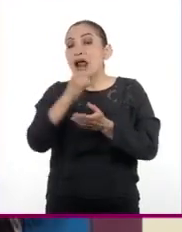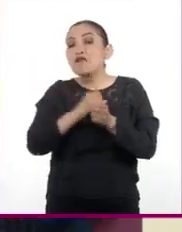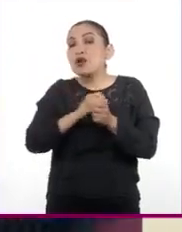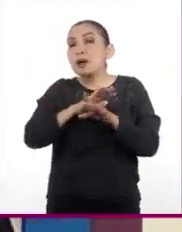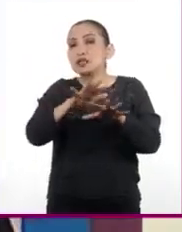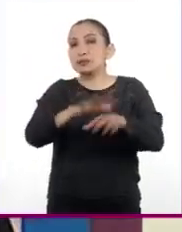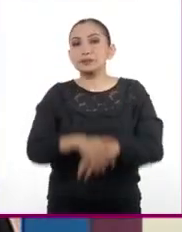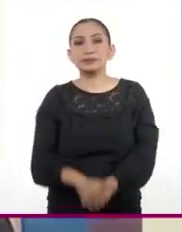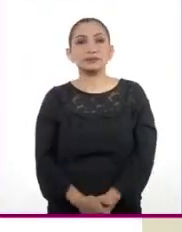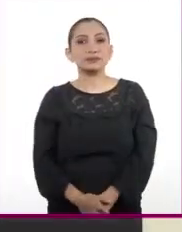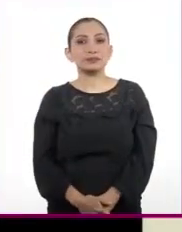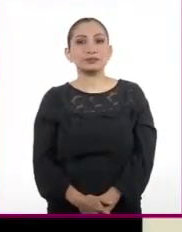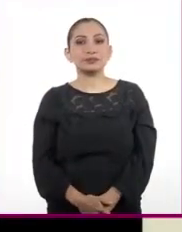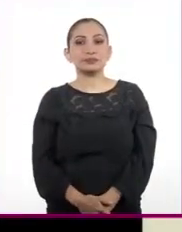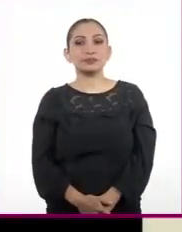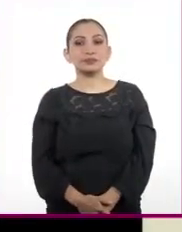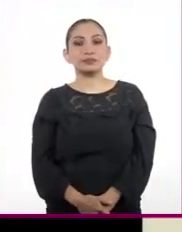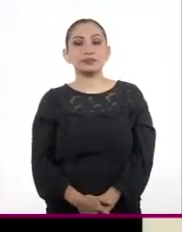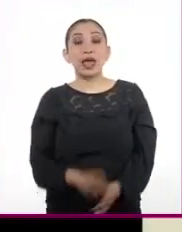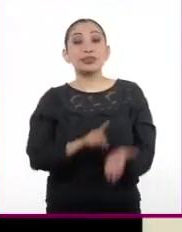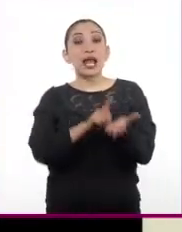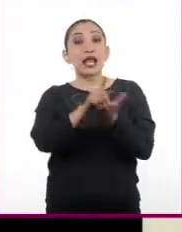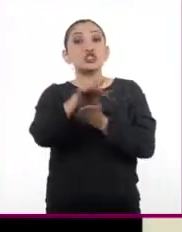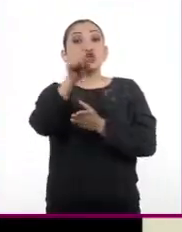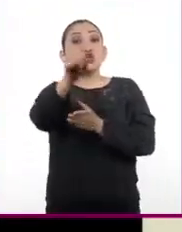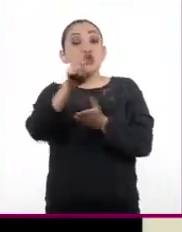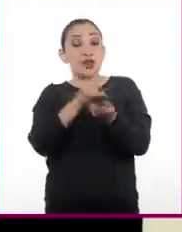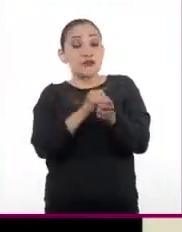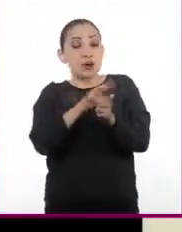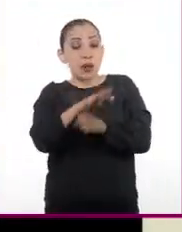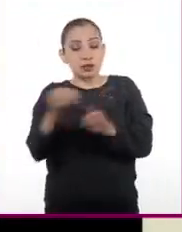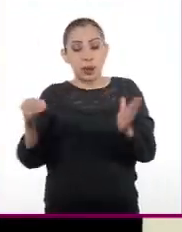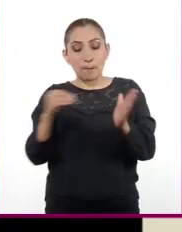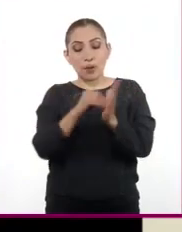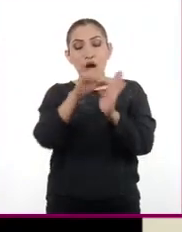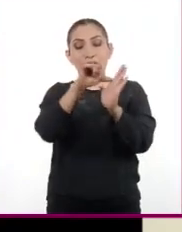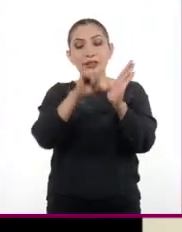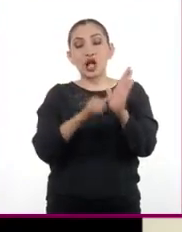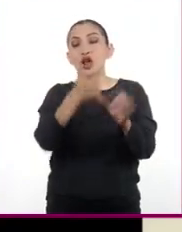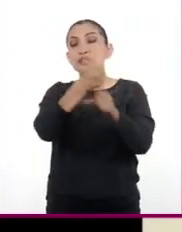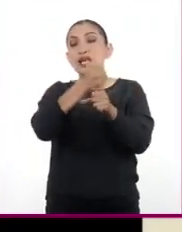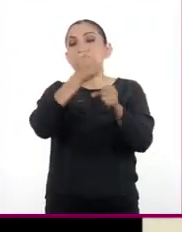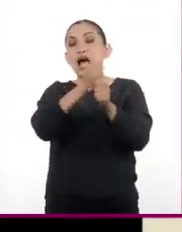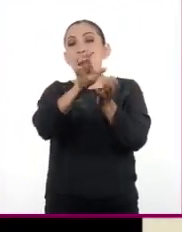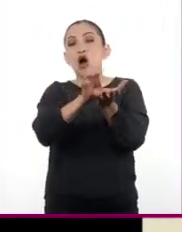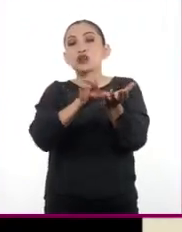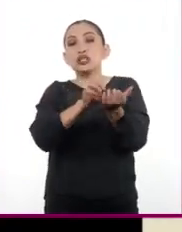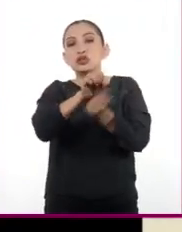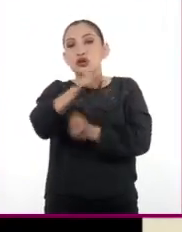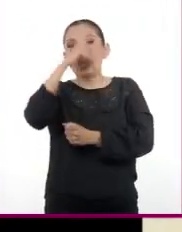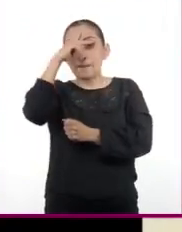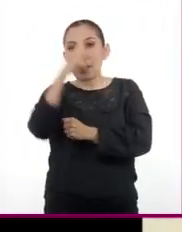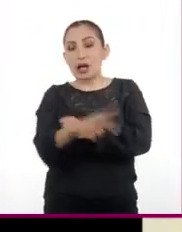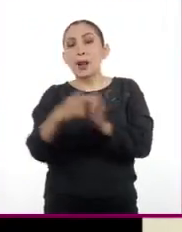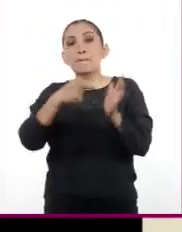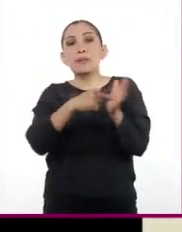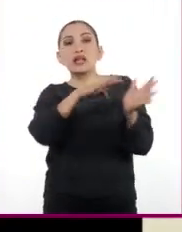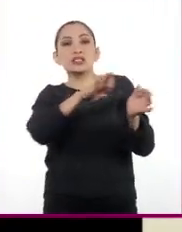información. El derecho a la información fue incluido en el artículo 6 de la Constitución mexicana